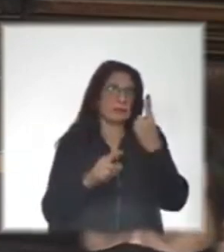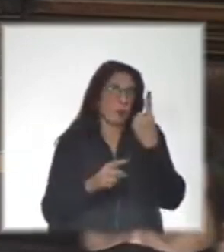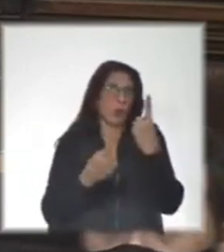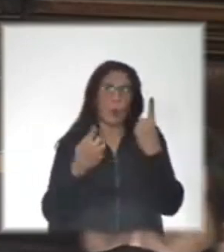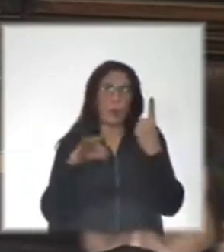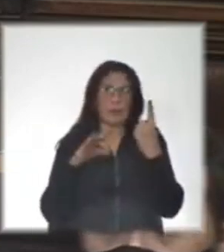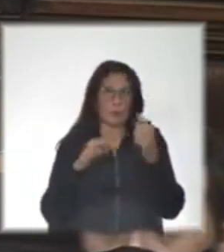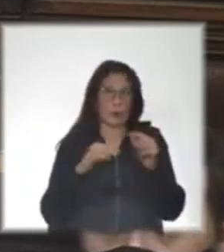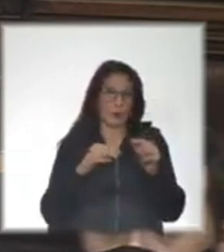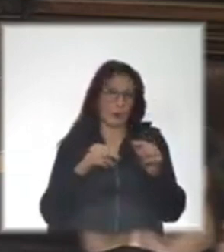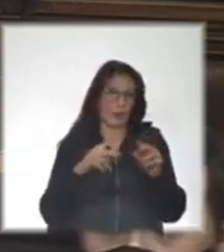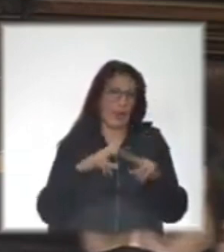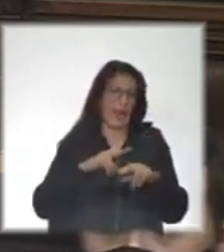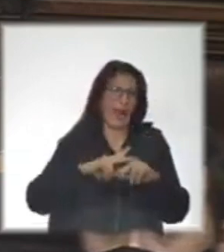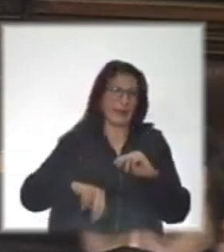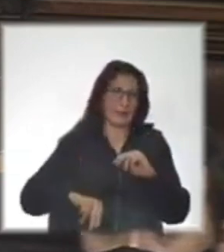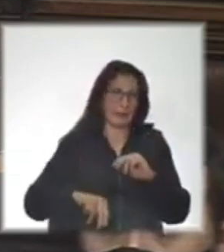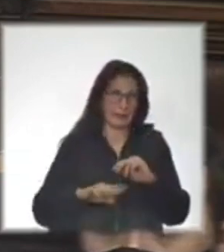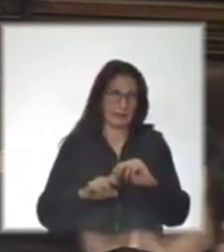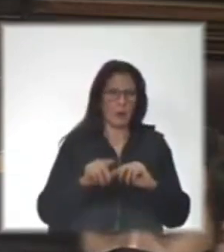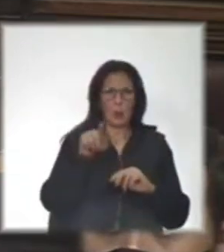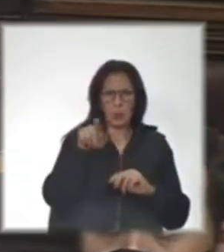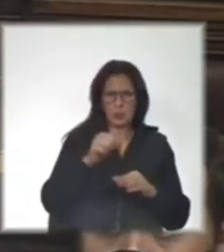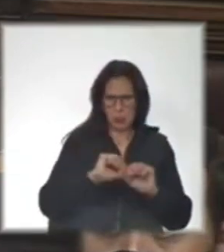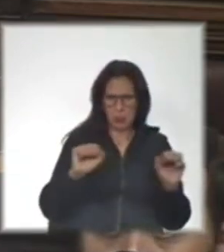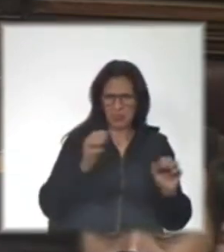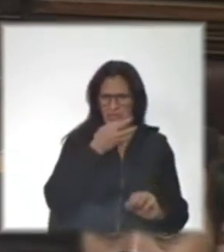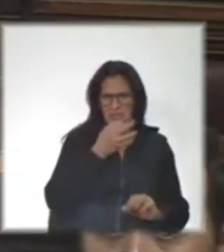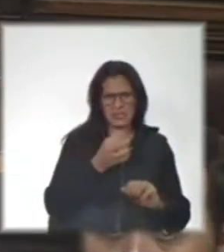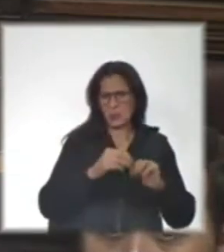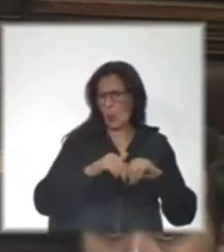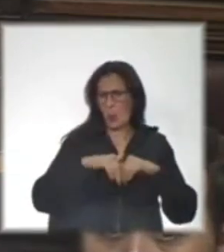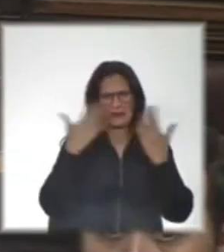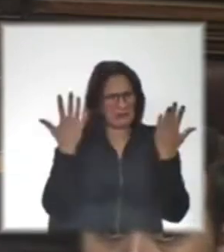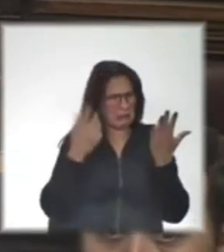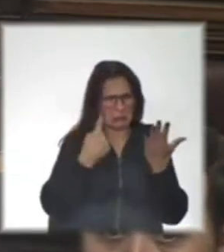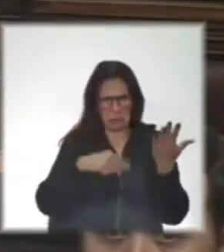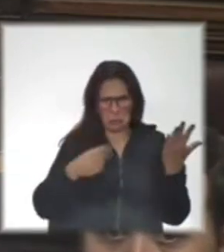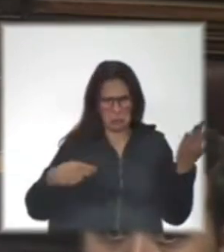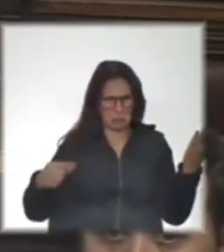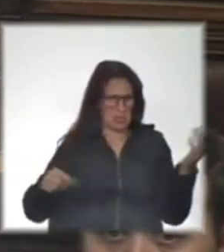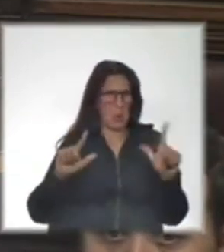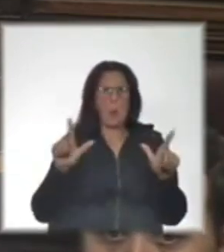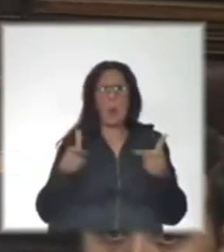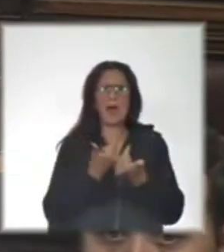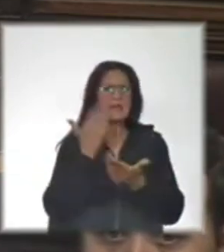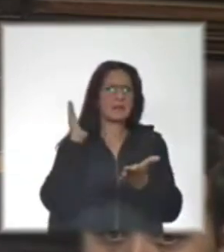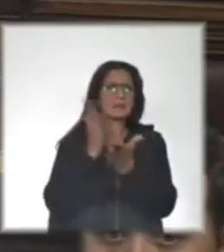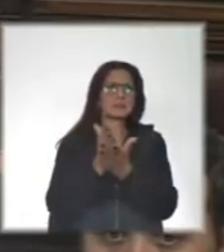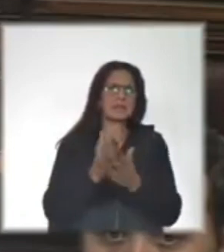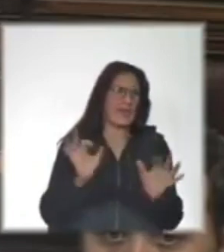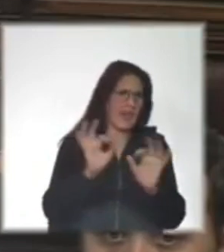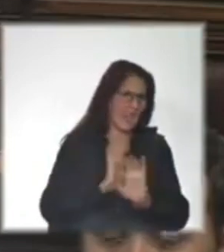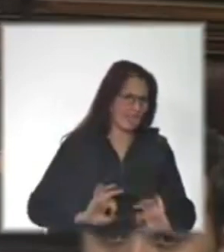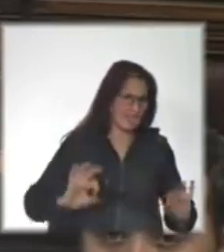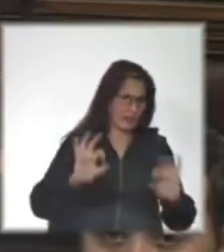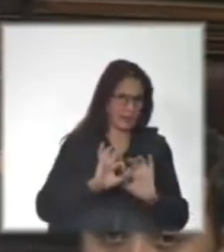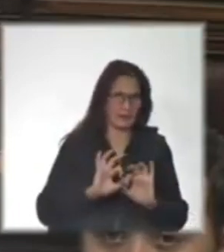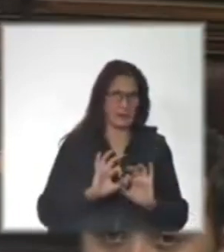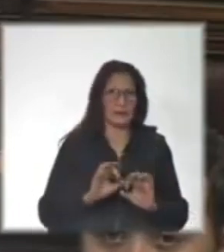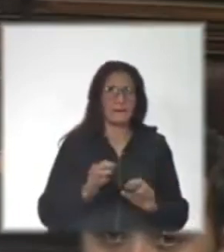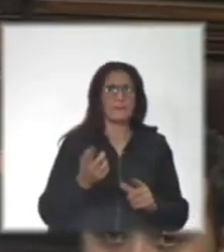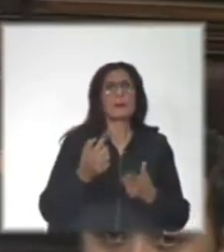límite. Usted puede decir cualquier cosa, no hay censura previa. Lo único que